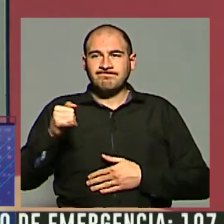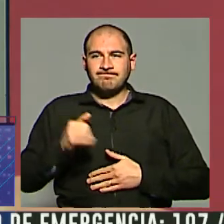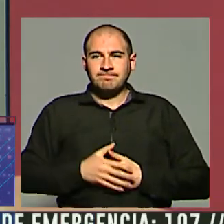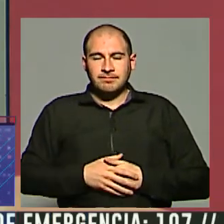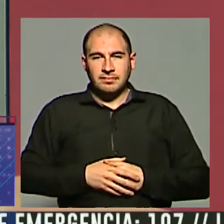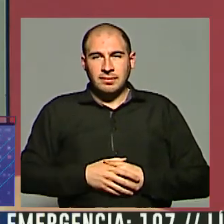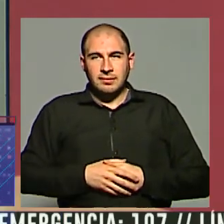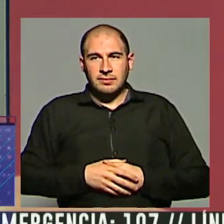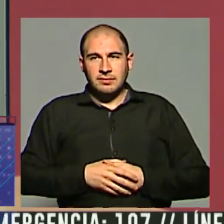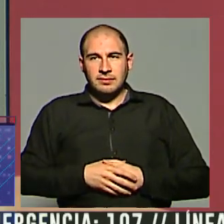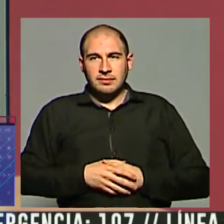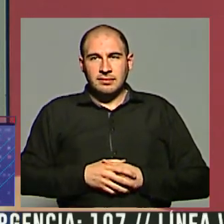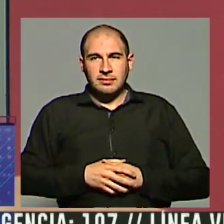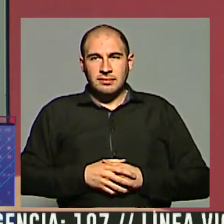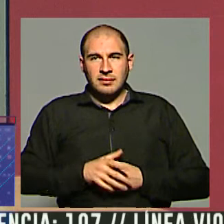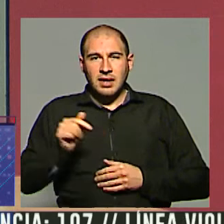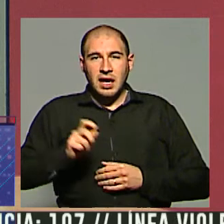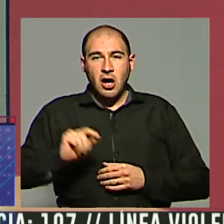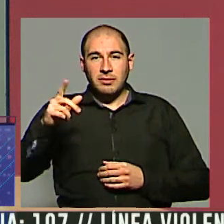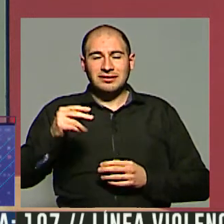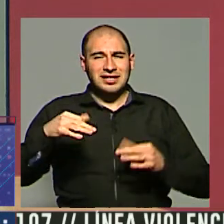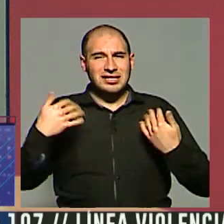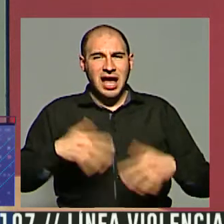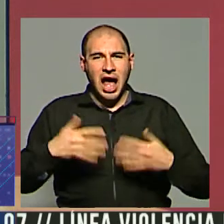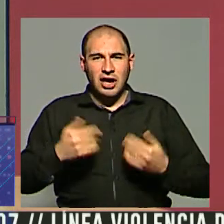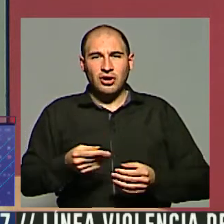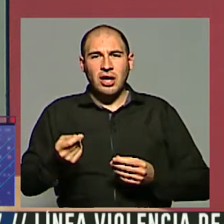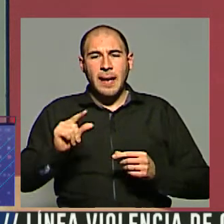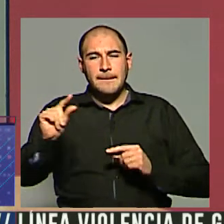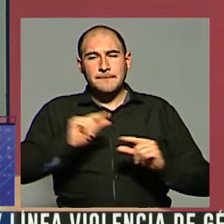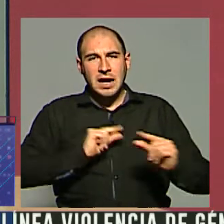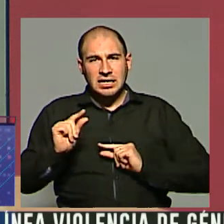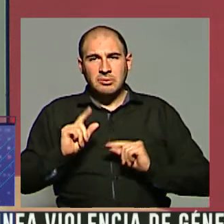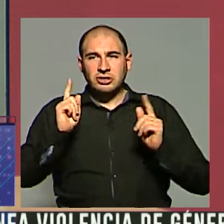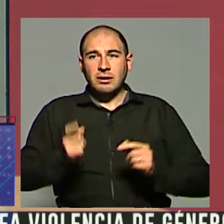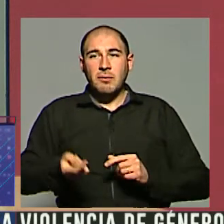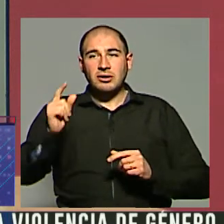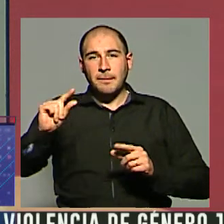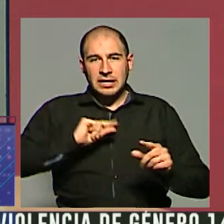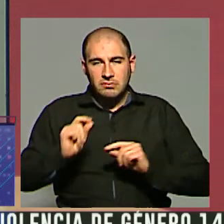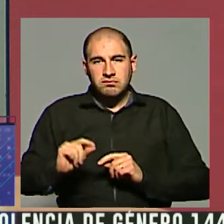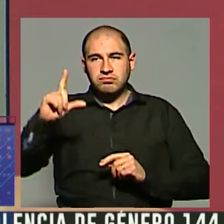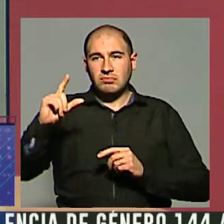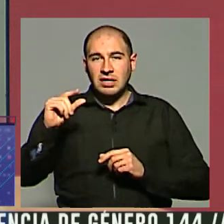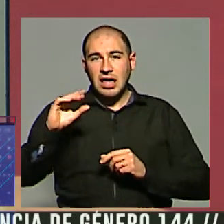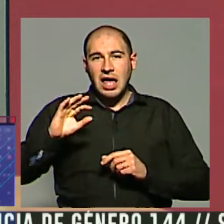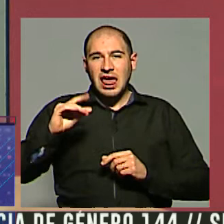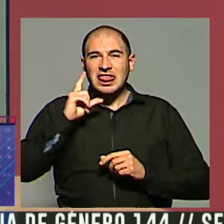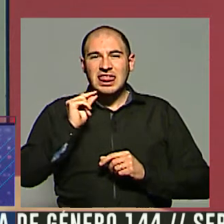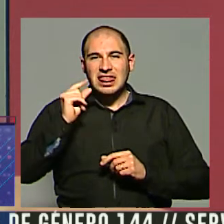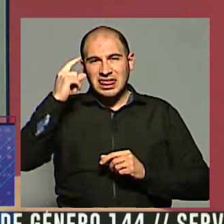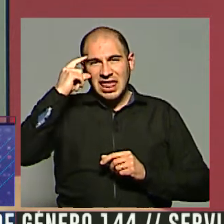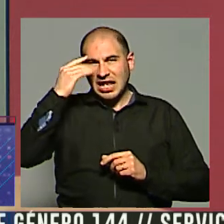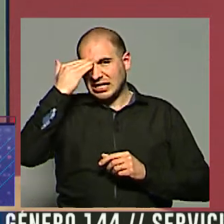ve fundamentalmente el aumento del encarecimiento de los créditos y el aumento de toma de créditos los últimos 10 o 15 días del